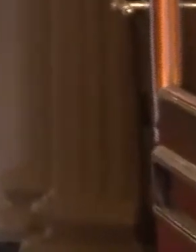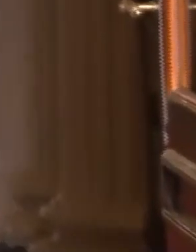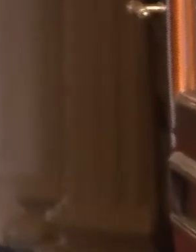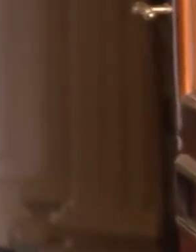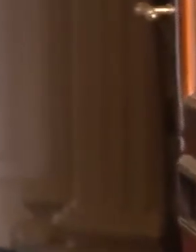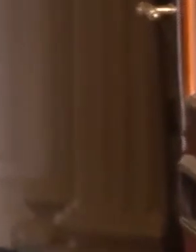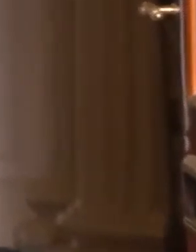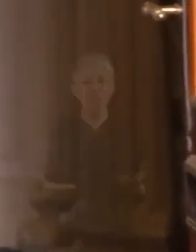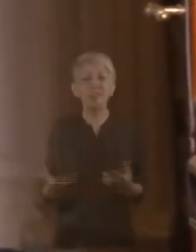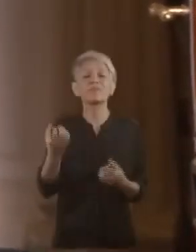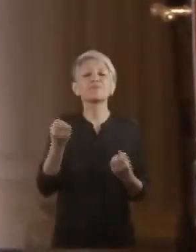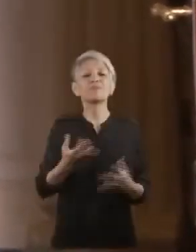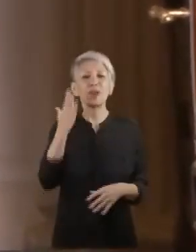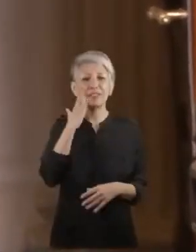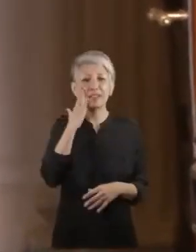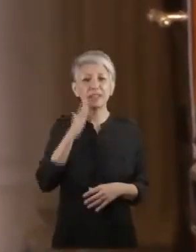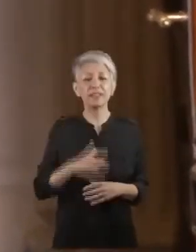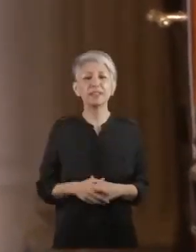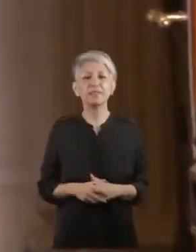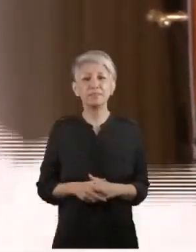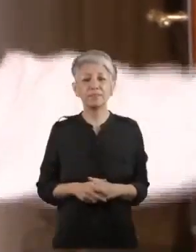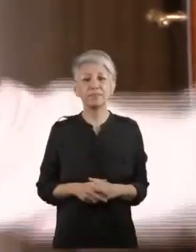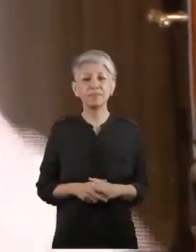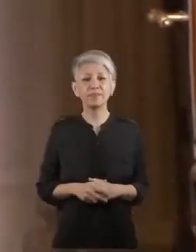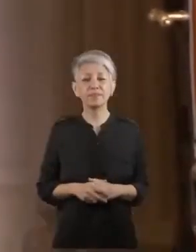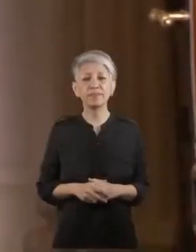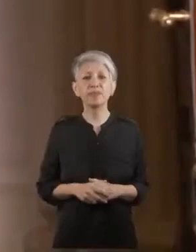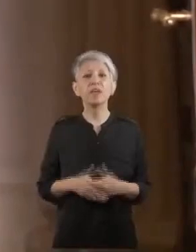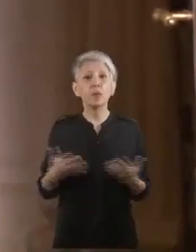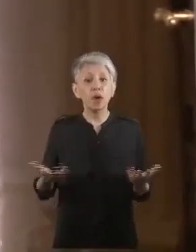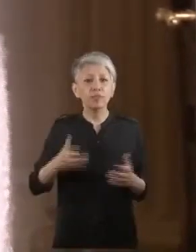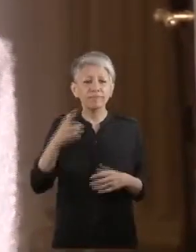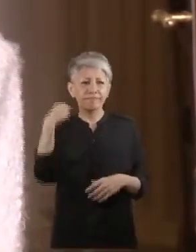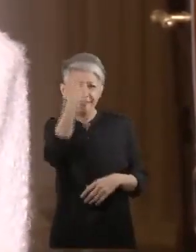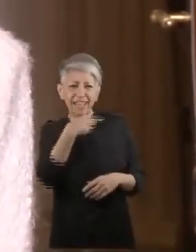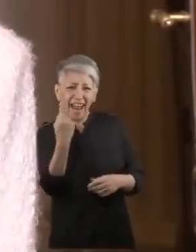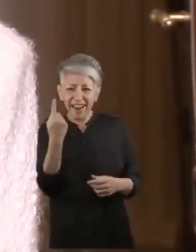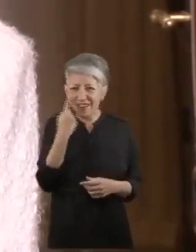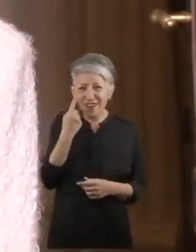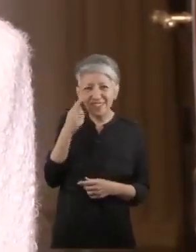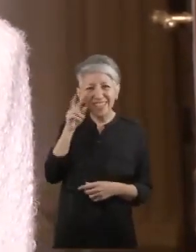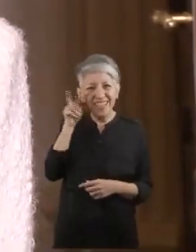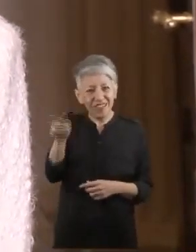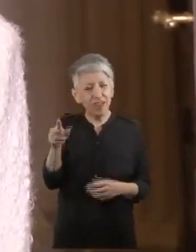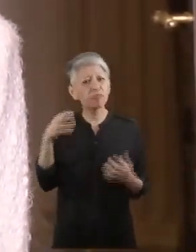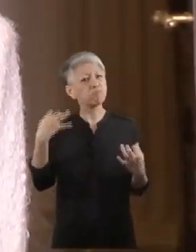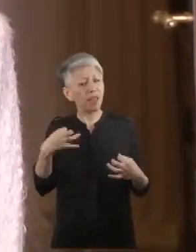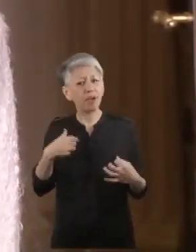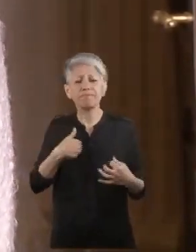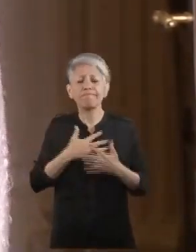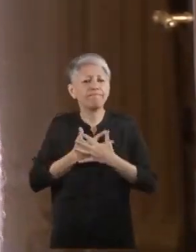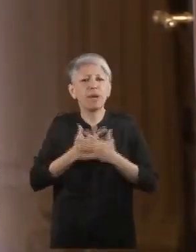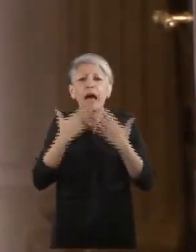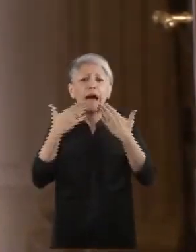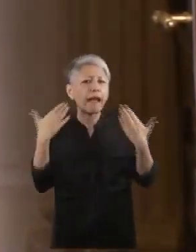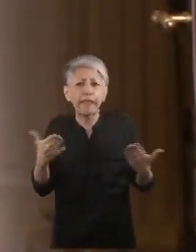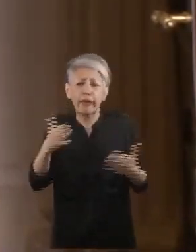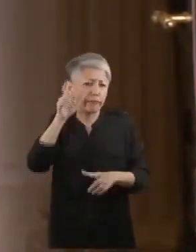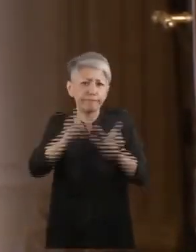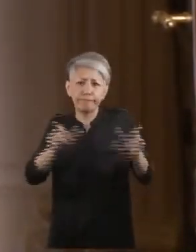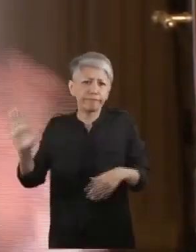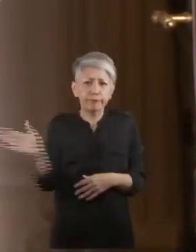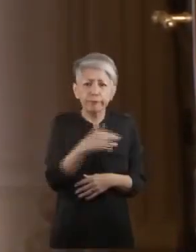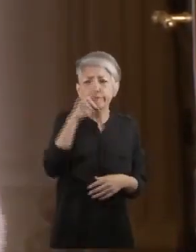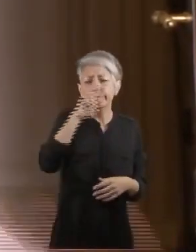cómo están Buenas tardes Bueno veo muchas caras conocidas la verdad les agradezco a todos y a todas